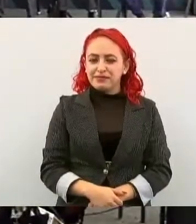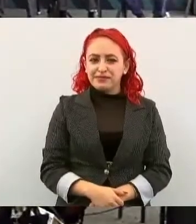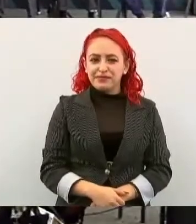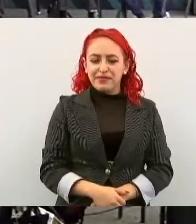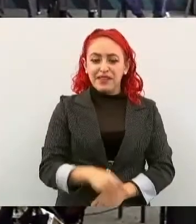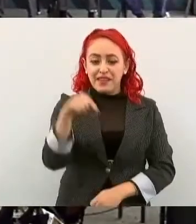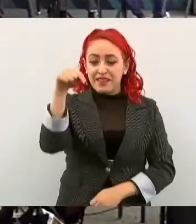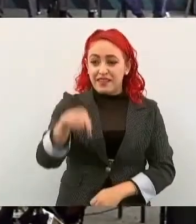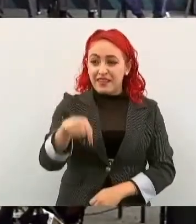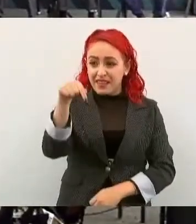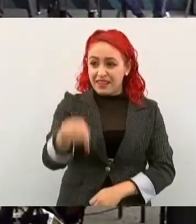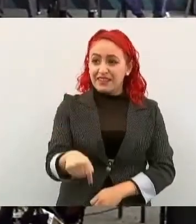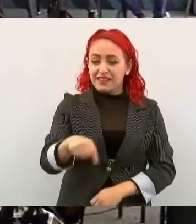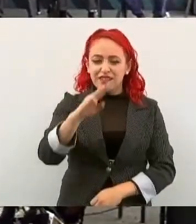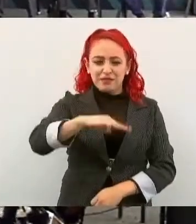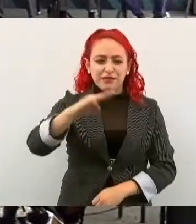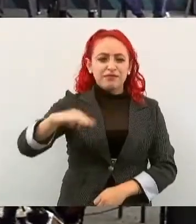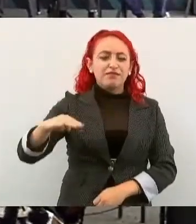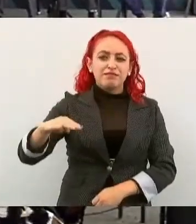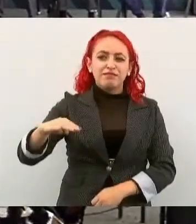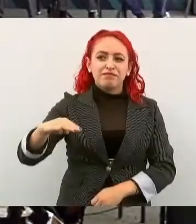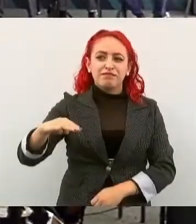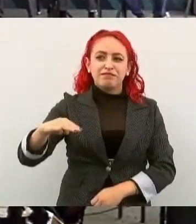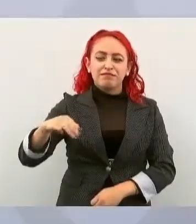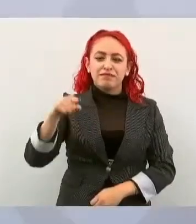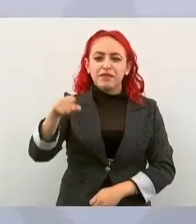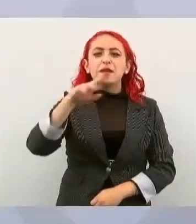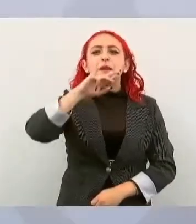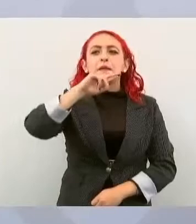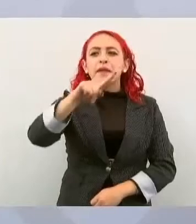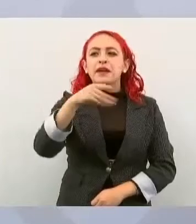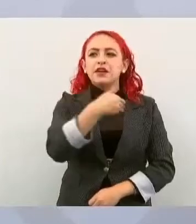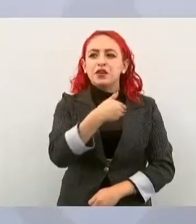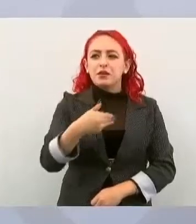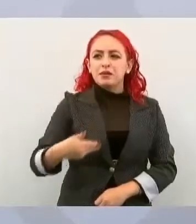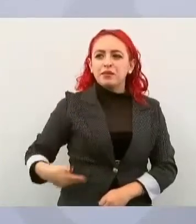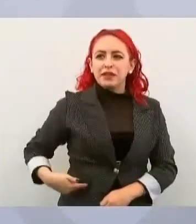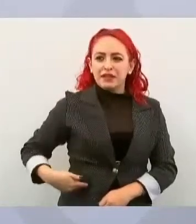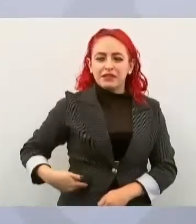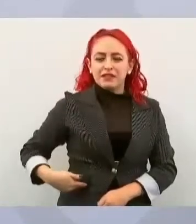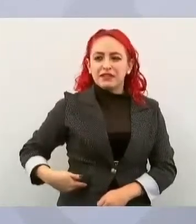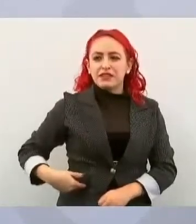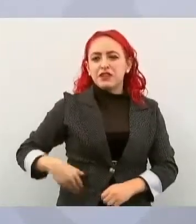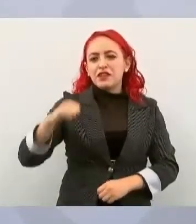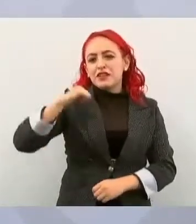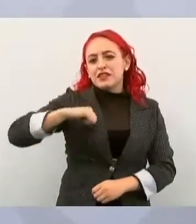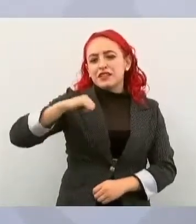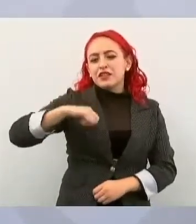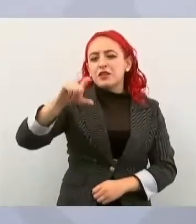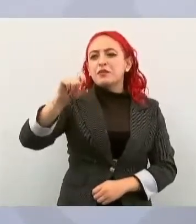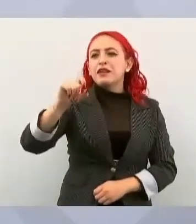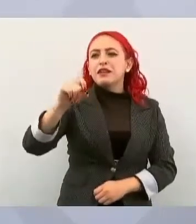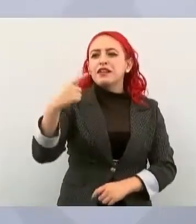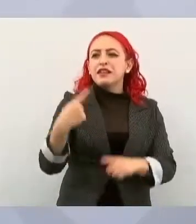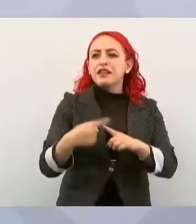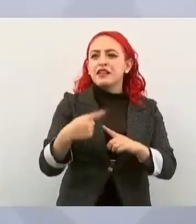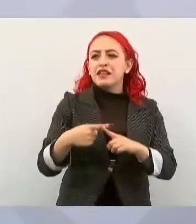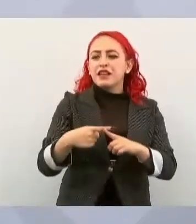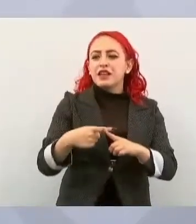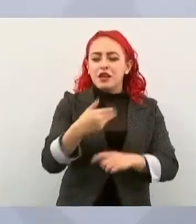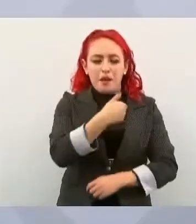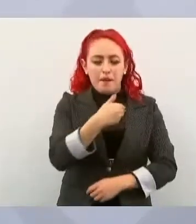De aquí, de Michoacán, el mejor presidente del siglo XX,